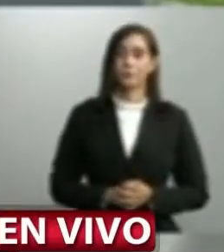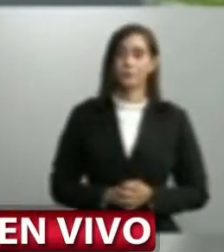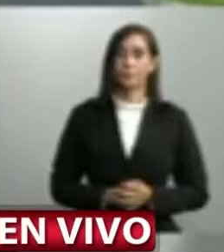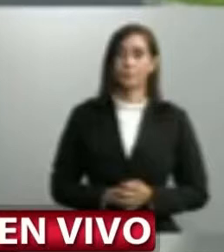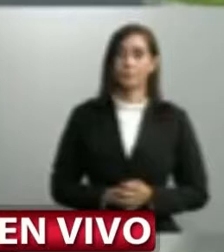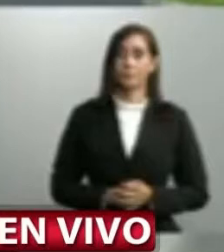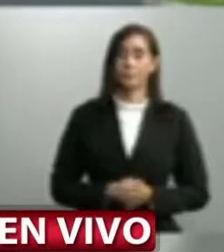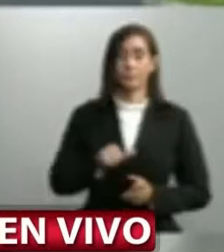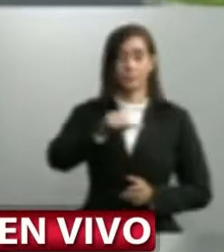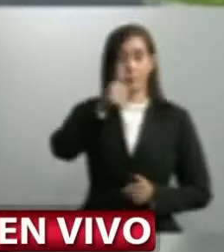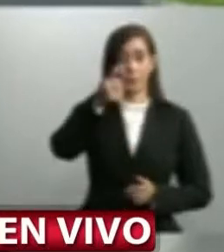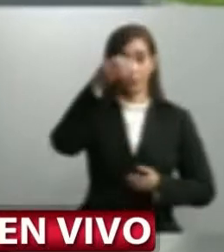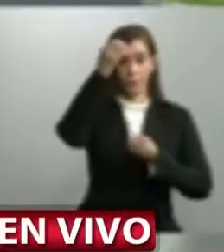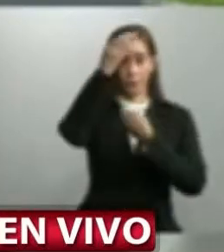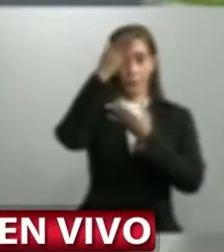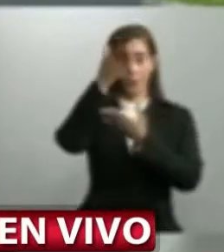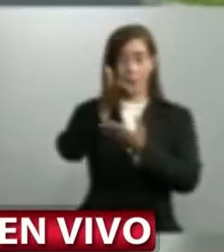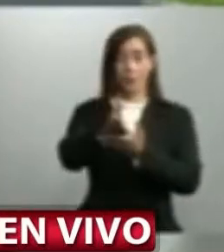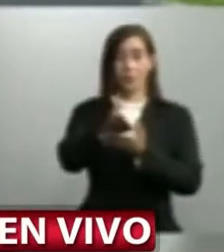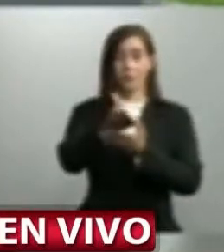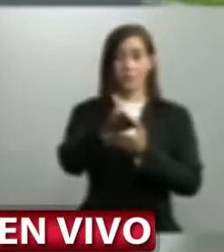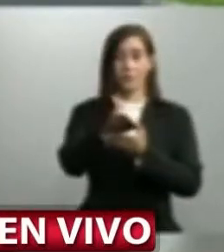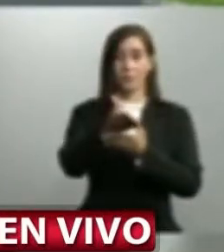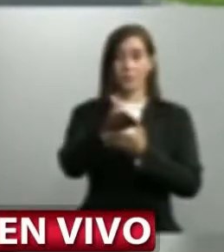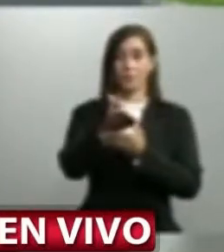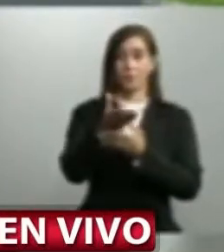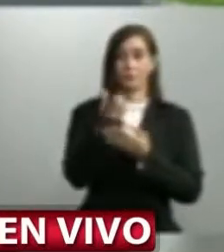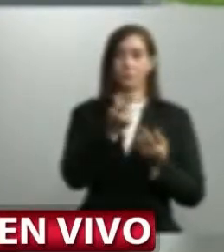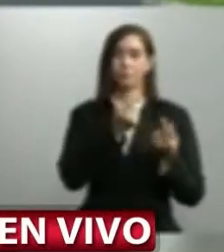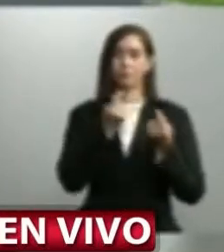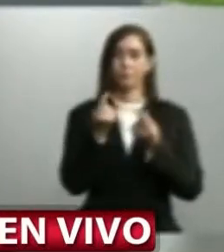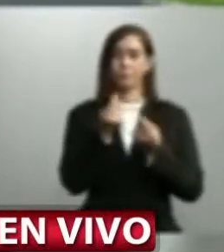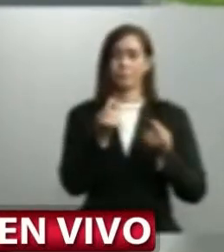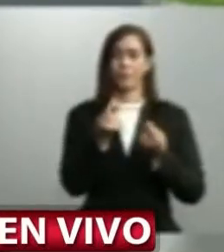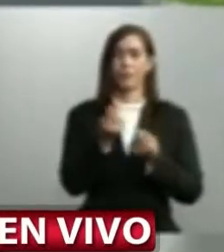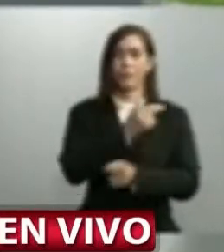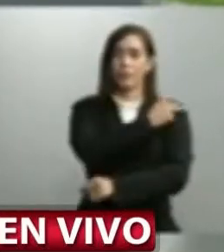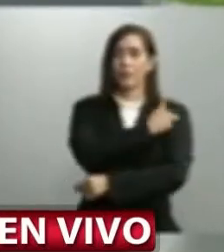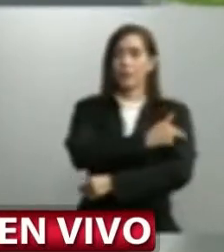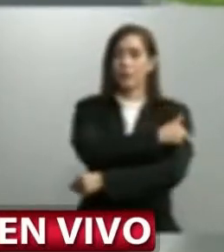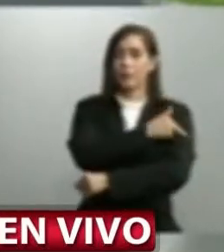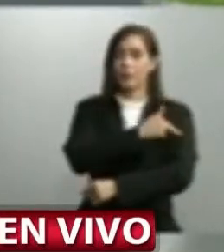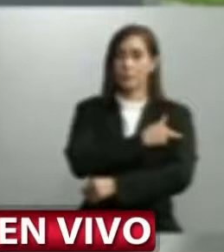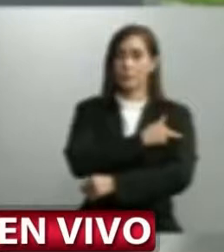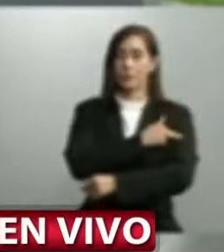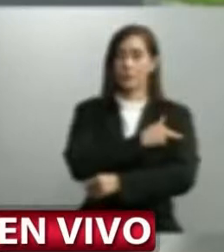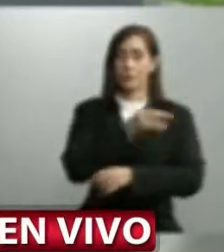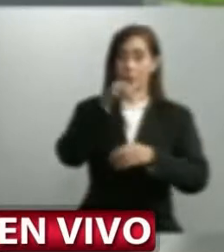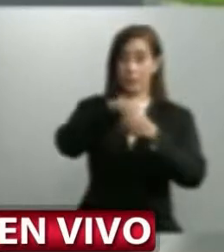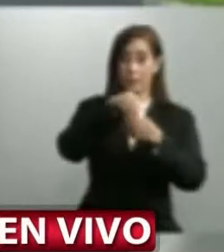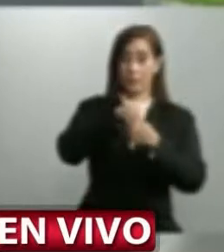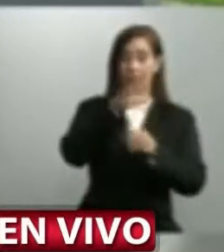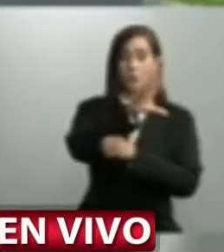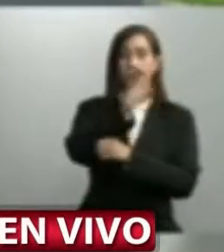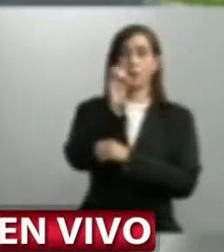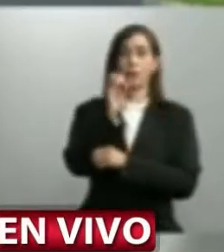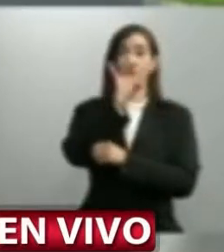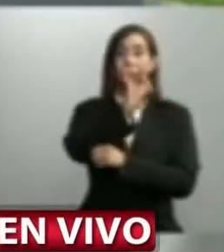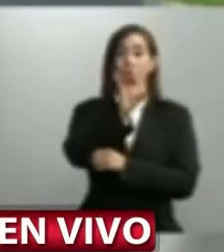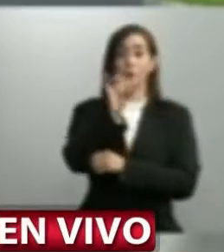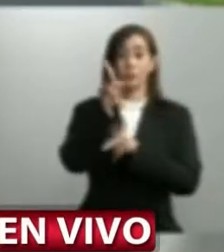Igualmente queremos informar sobre el comportamiento hospitalario que tiene 588